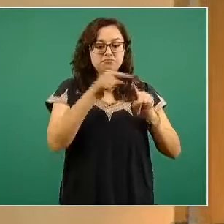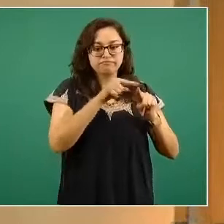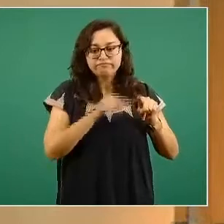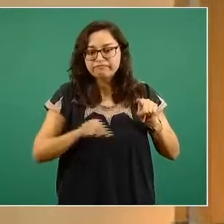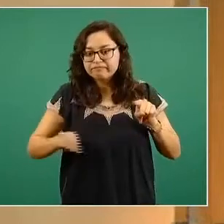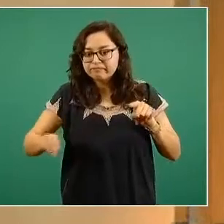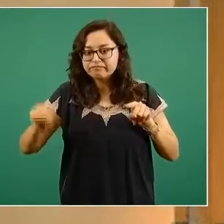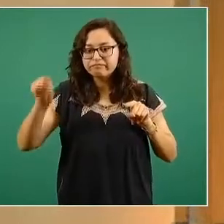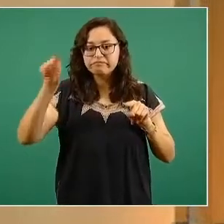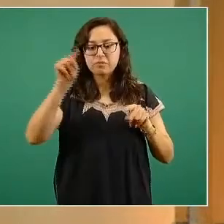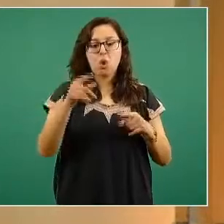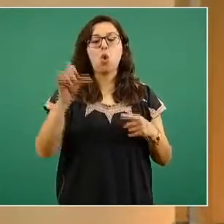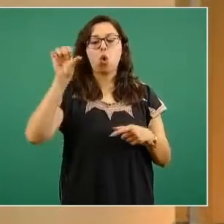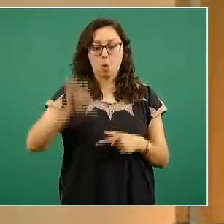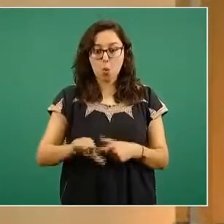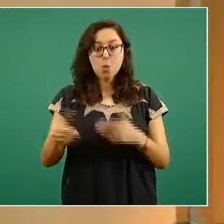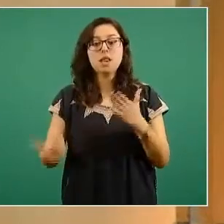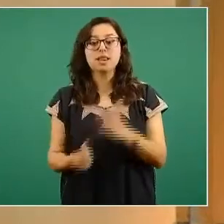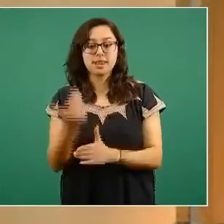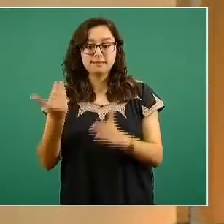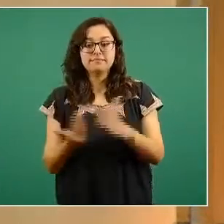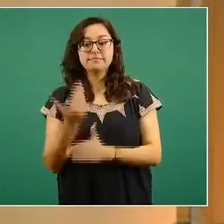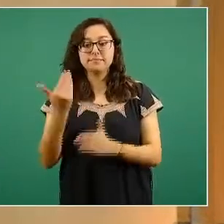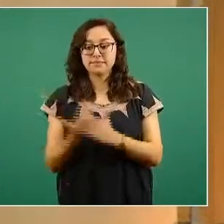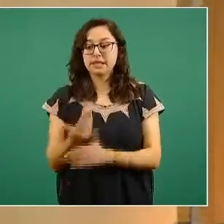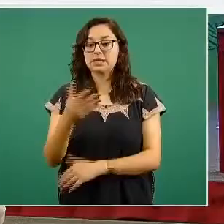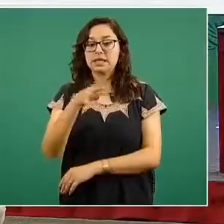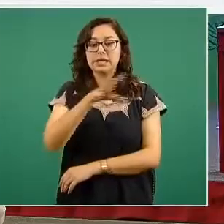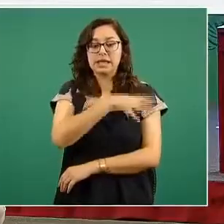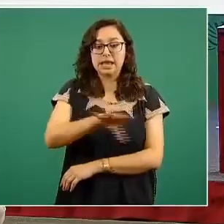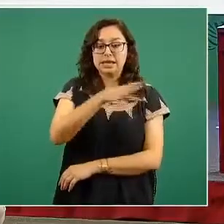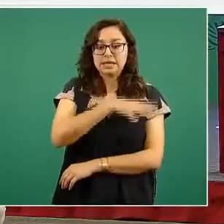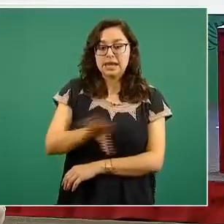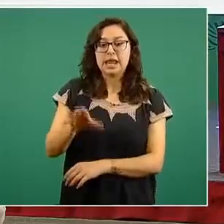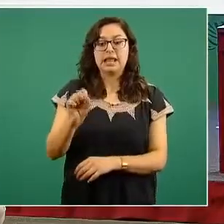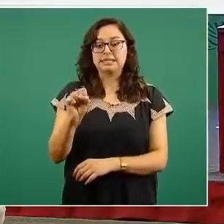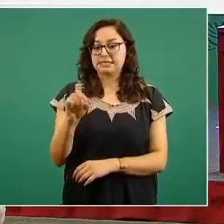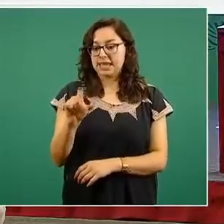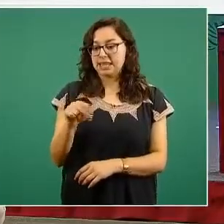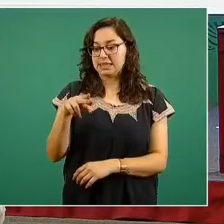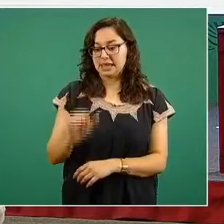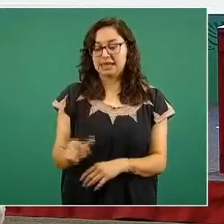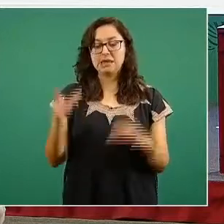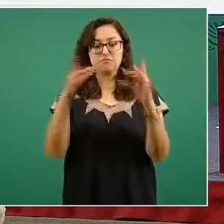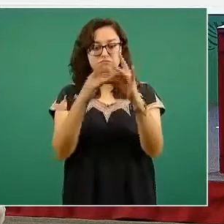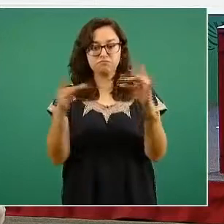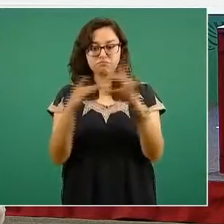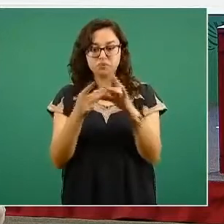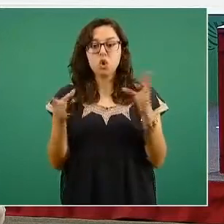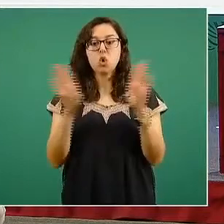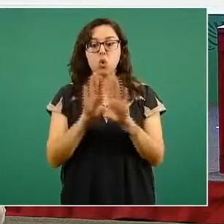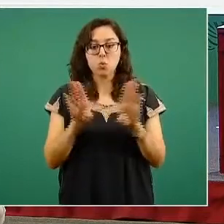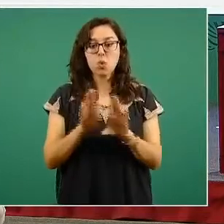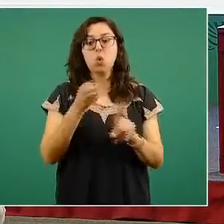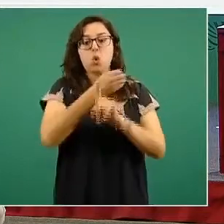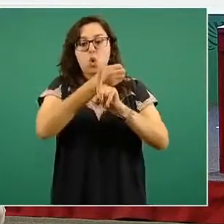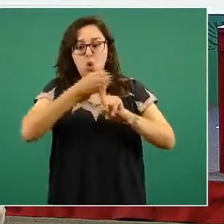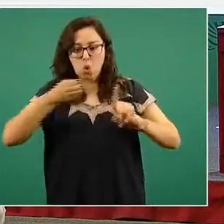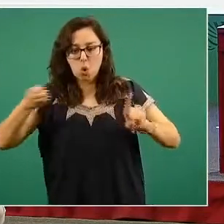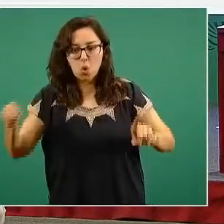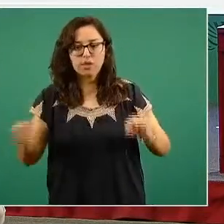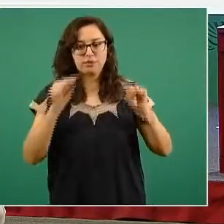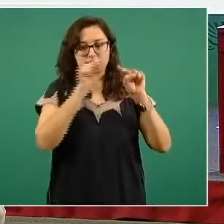nuestro secretario de la Defensa Nacional, el general Luis Crescencio Sandoval, explicó el orden de desplazamiento en el territorio